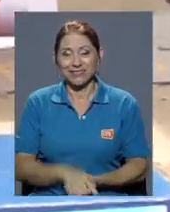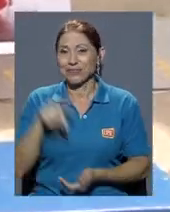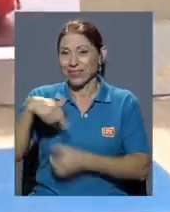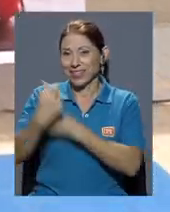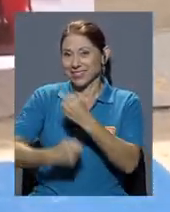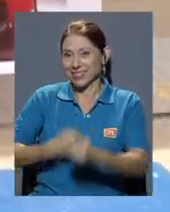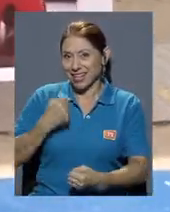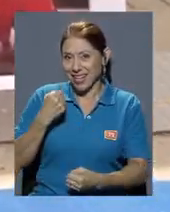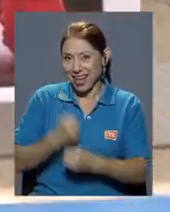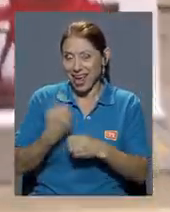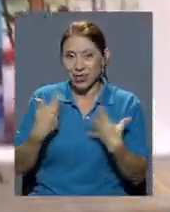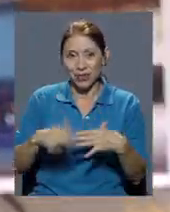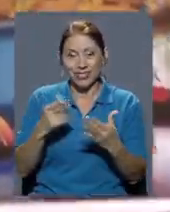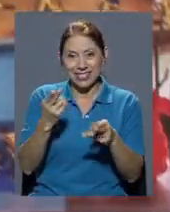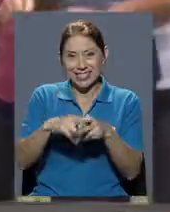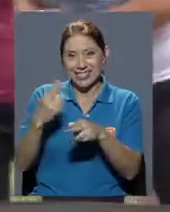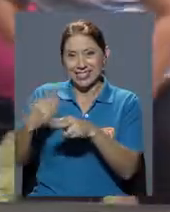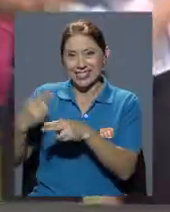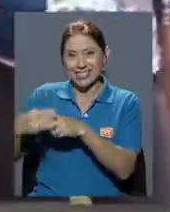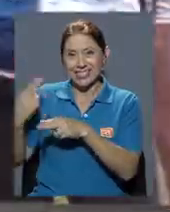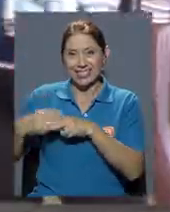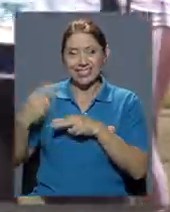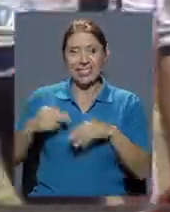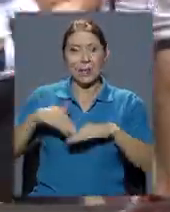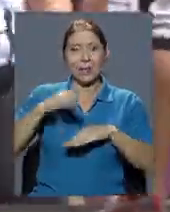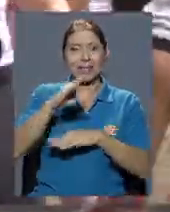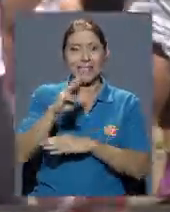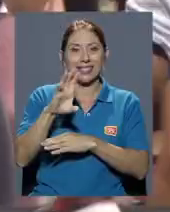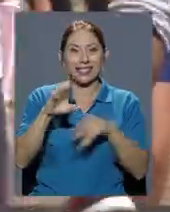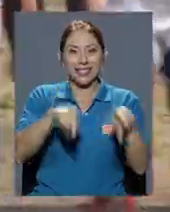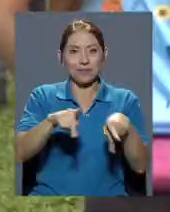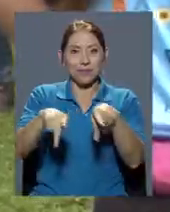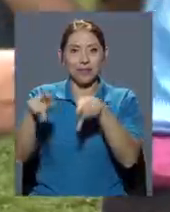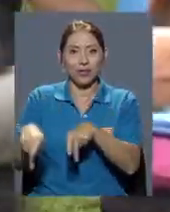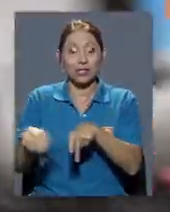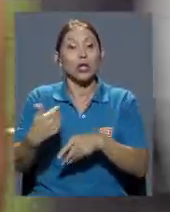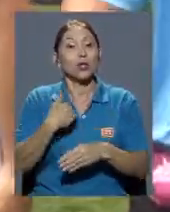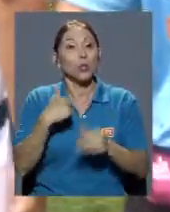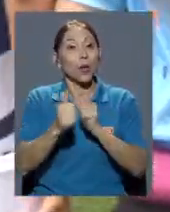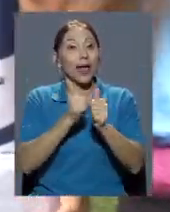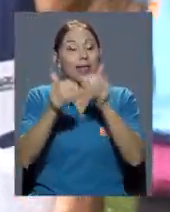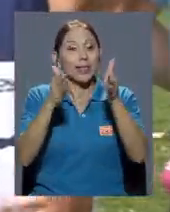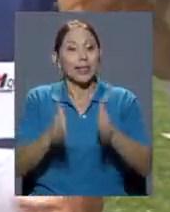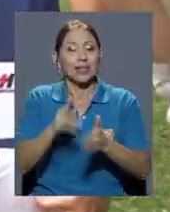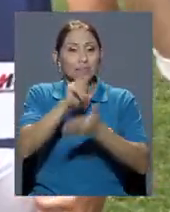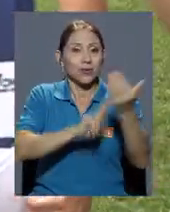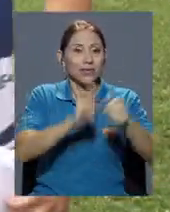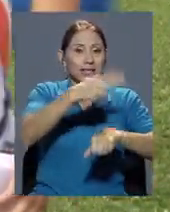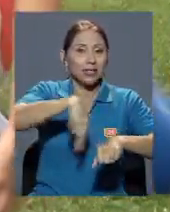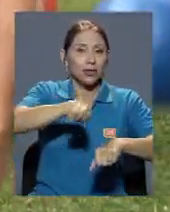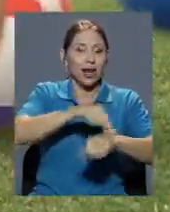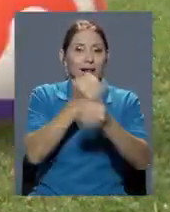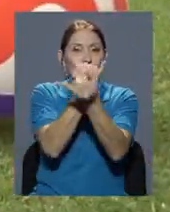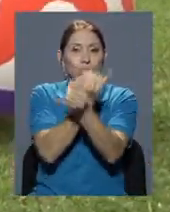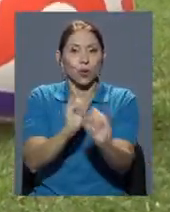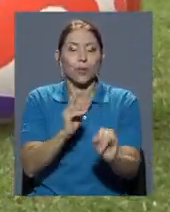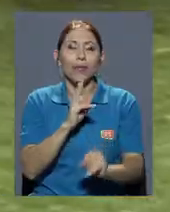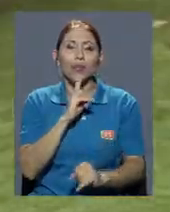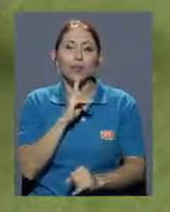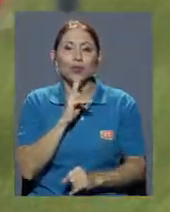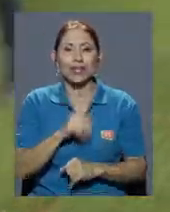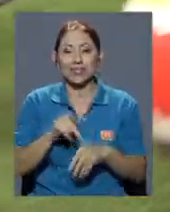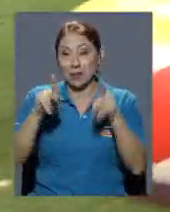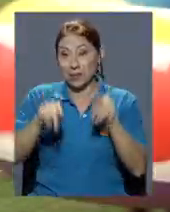Este año se inscribieron más de 600 deportistas y se contó con la participación de atletas de la Universidad Nacional Autónoma de Honduras.